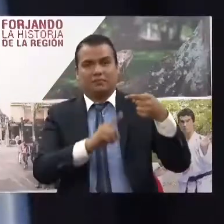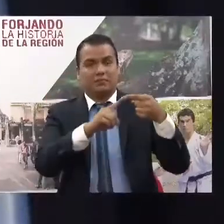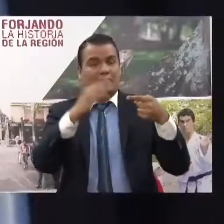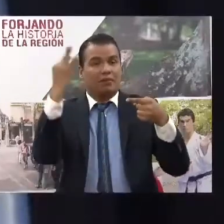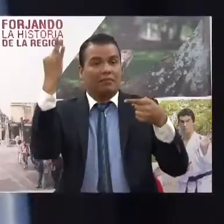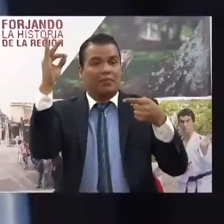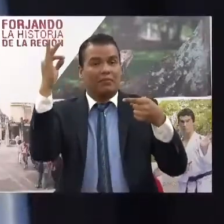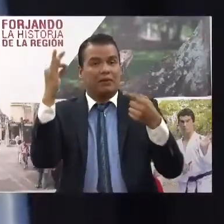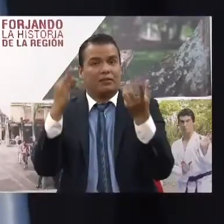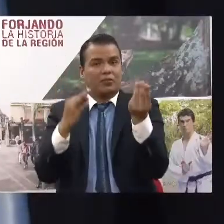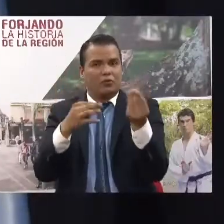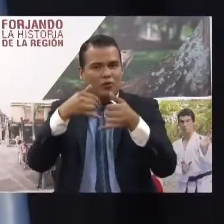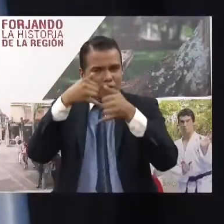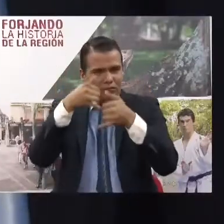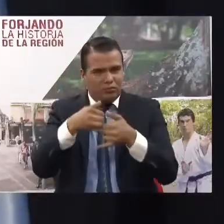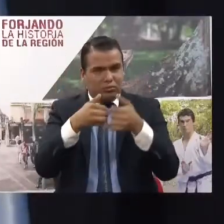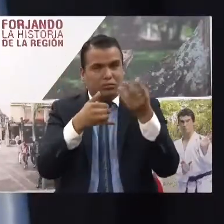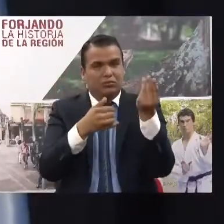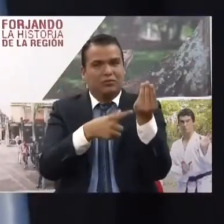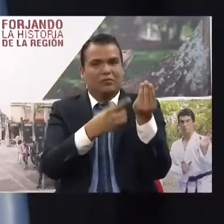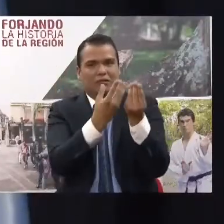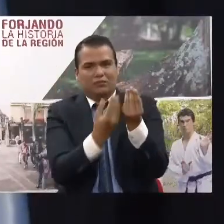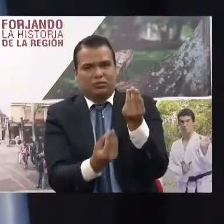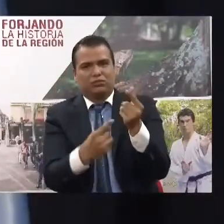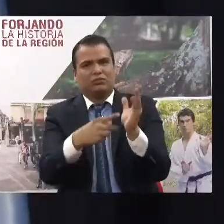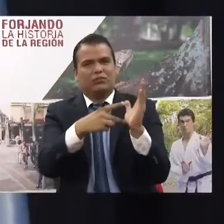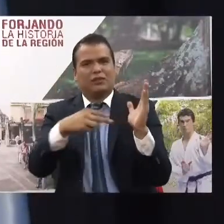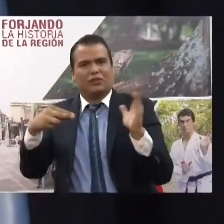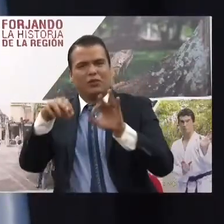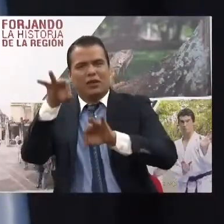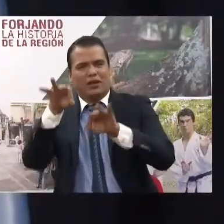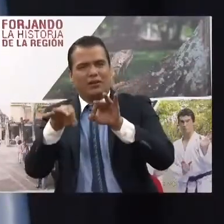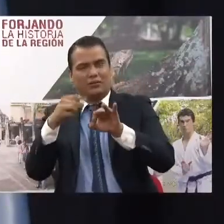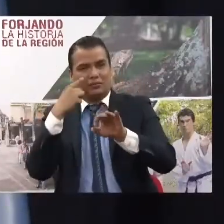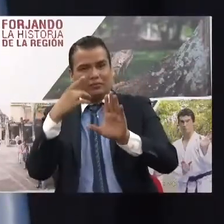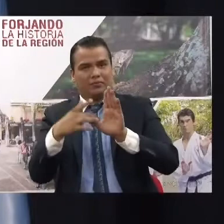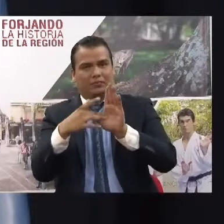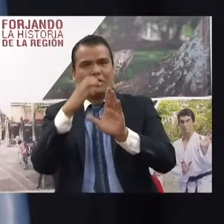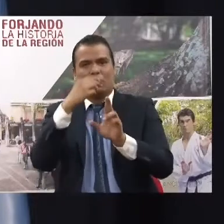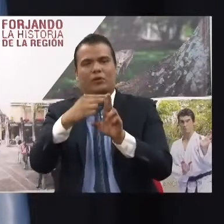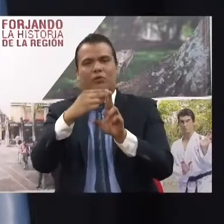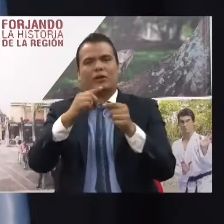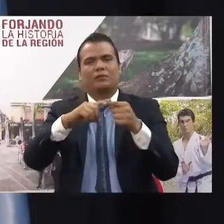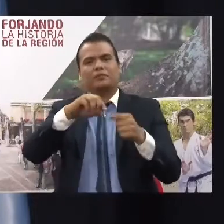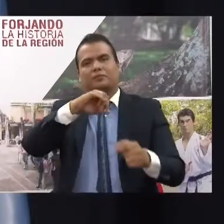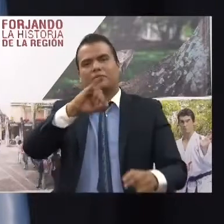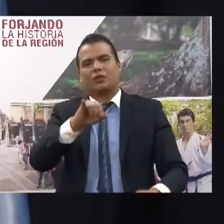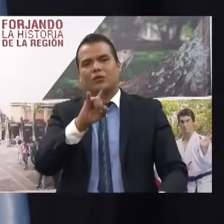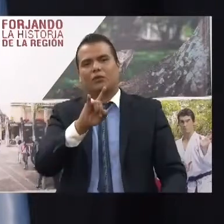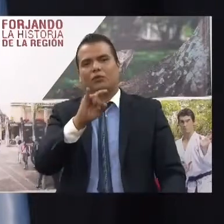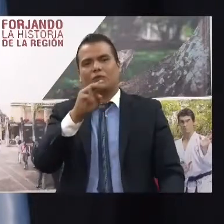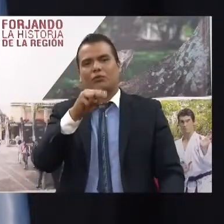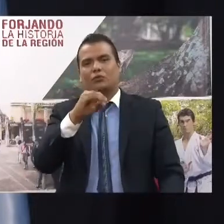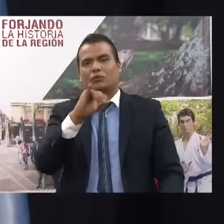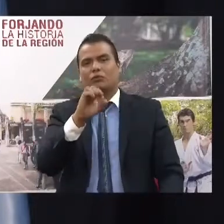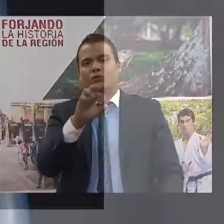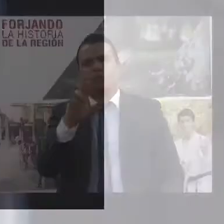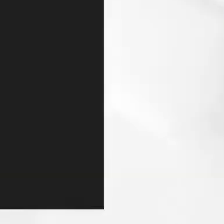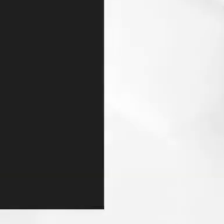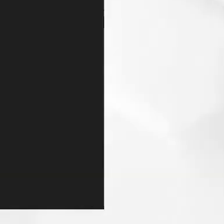Ingeniería en la Tecnología Electrónica. Junior Alejandro Gómez Alarcón, con un promedio de